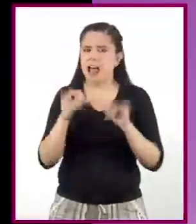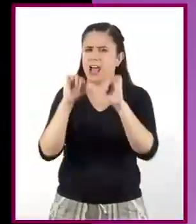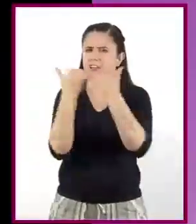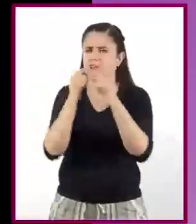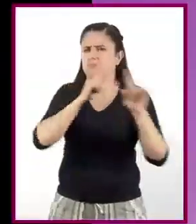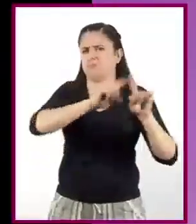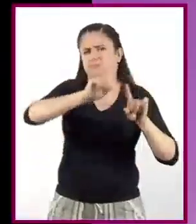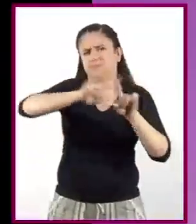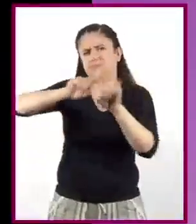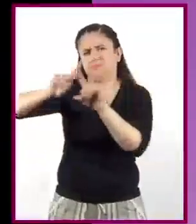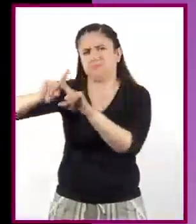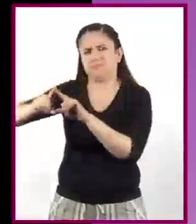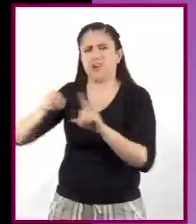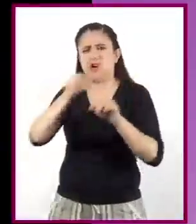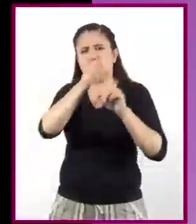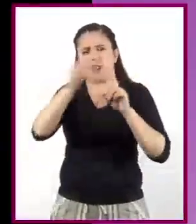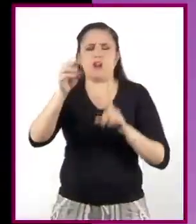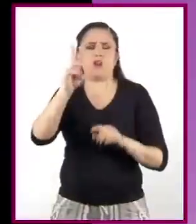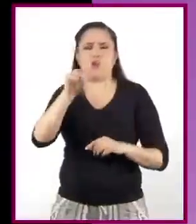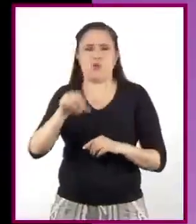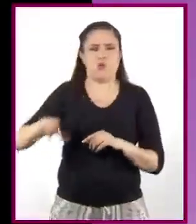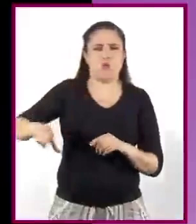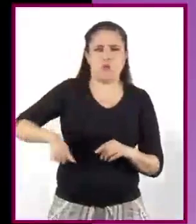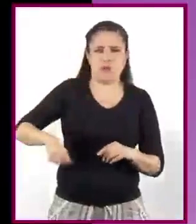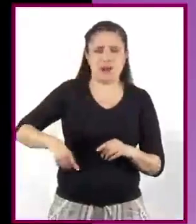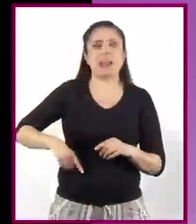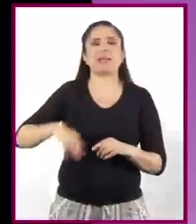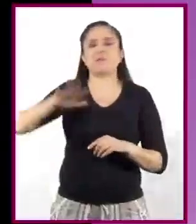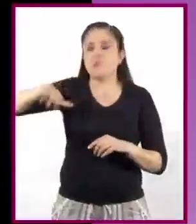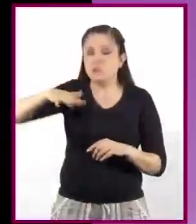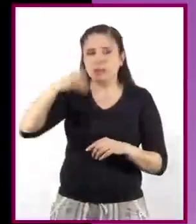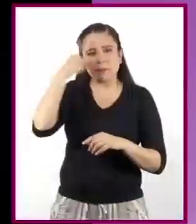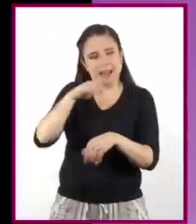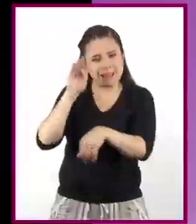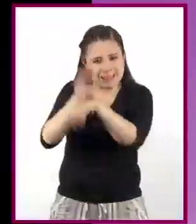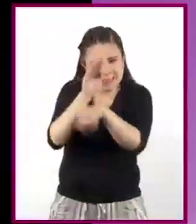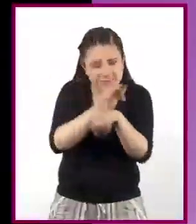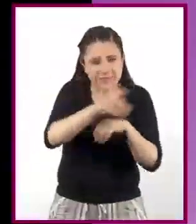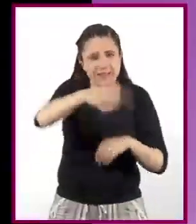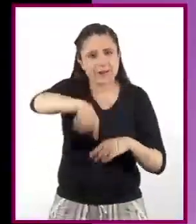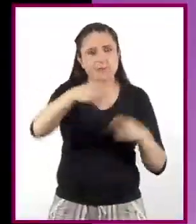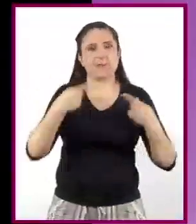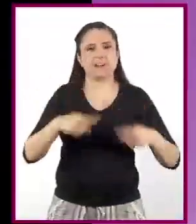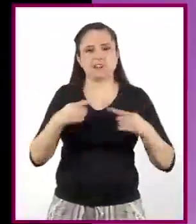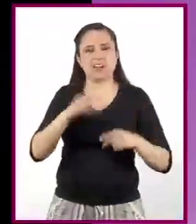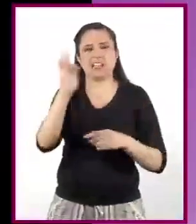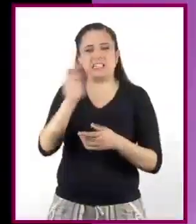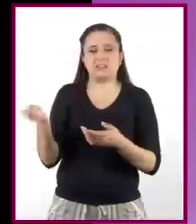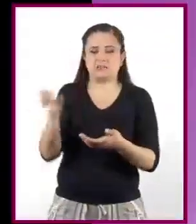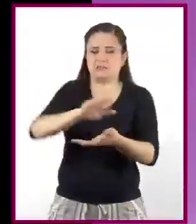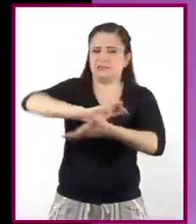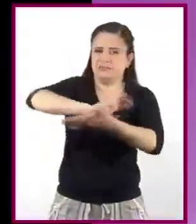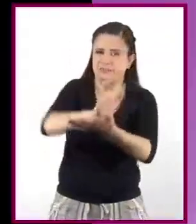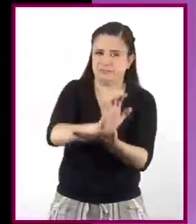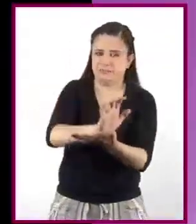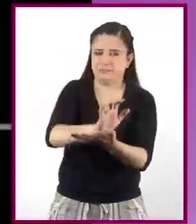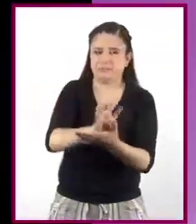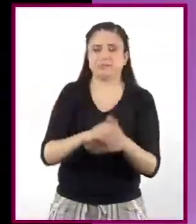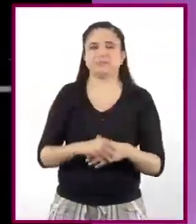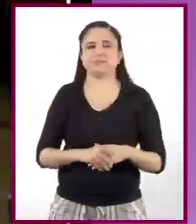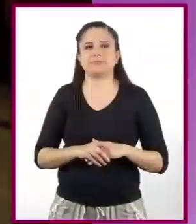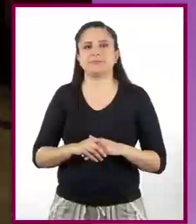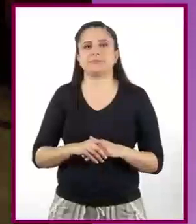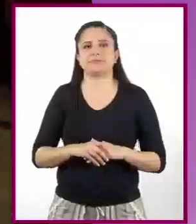asociaciones civiles y organizaciones no gubernamentales que buscan proteger y defender a las personas que enfrentan algún tipo de violación a sus derechos.